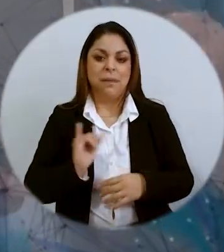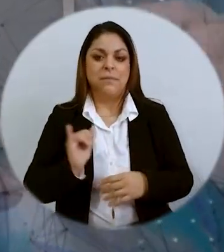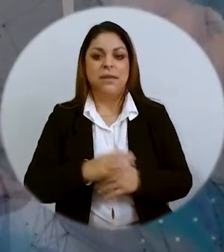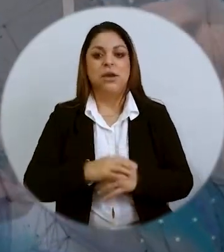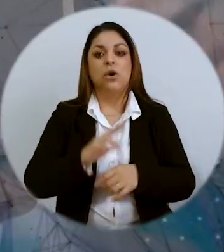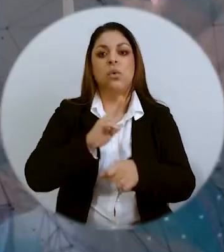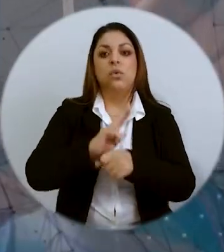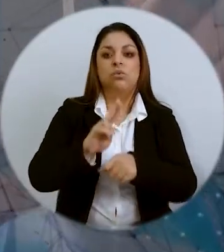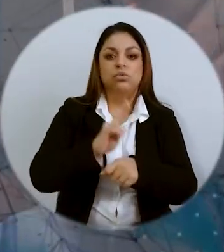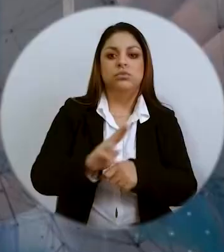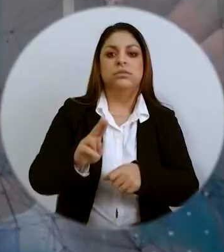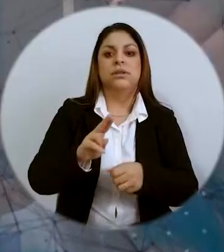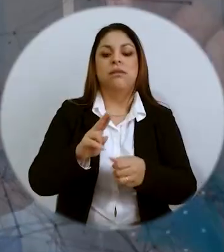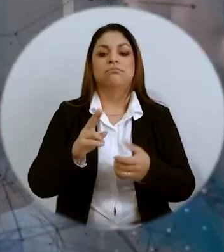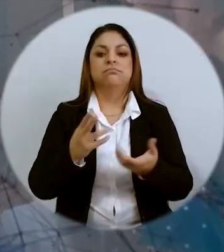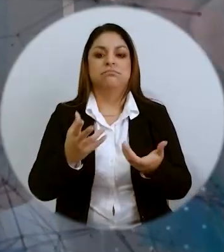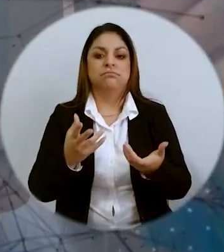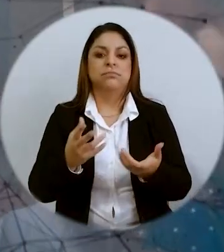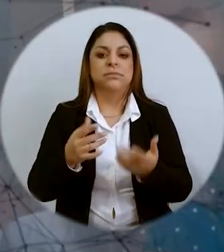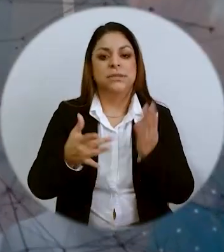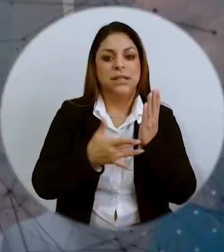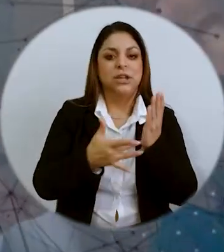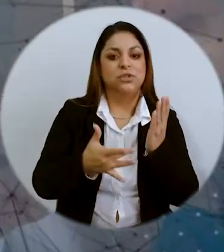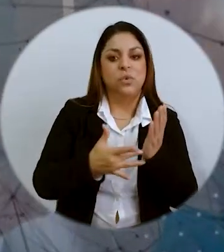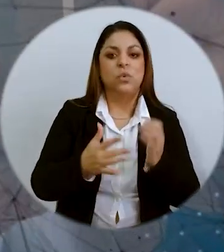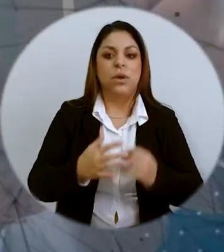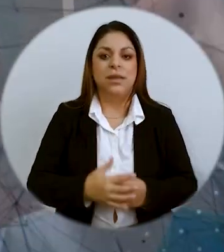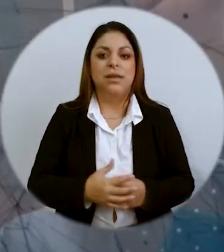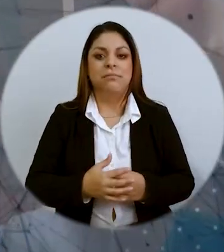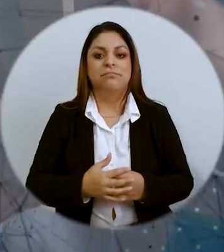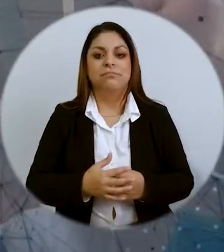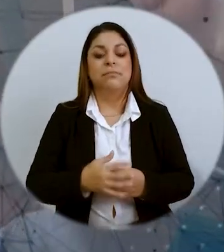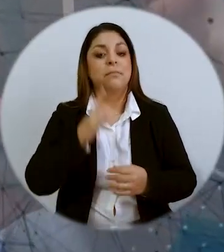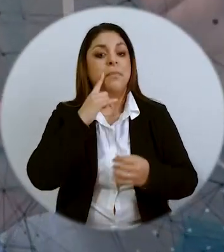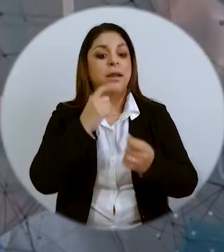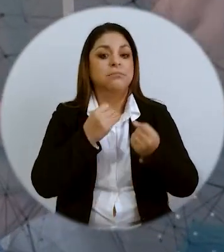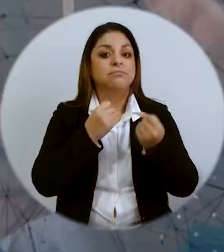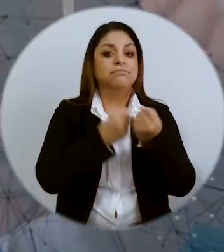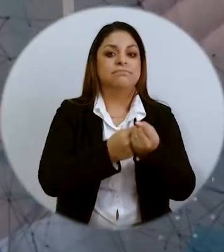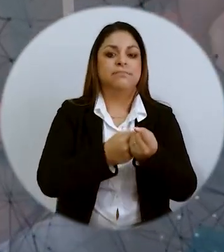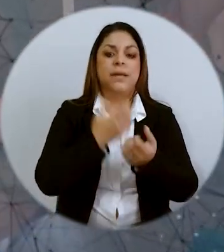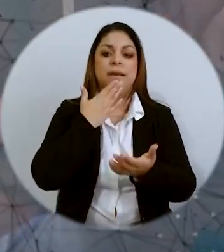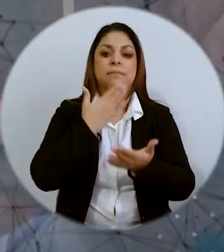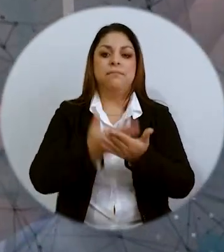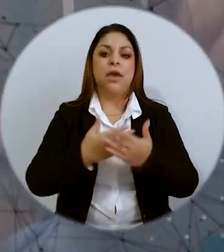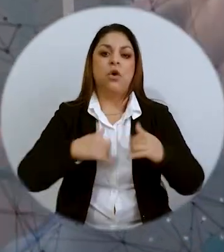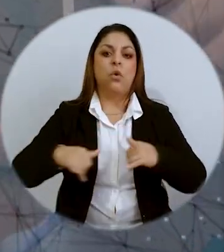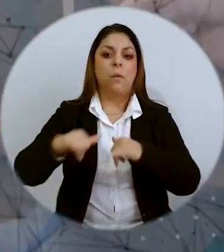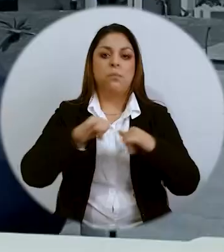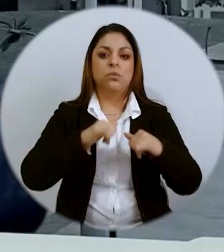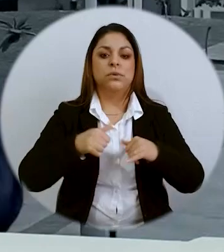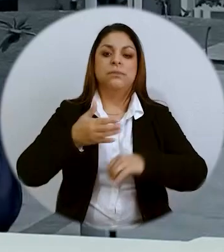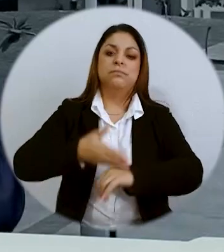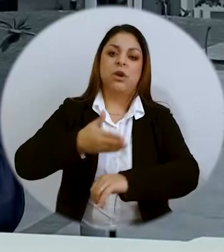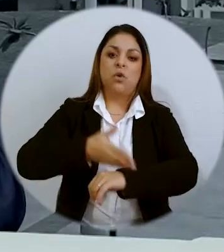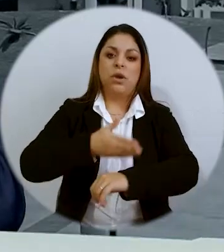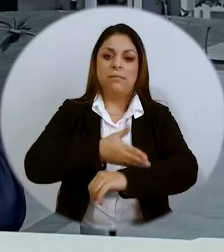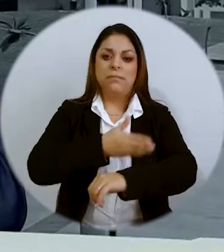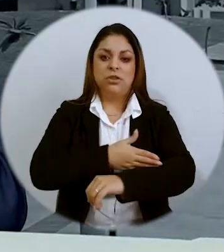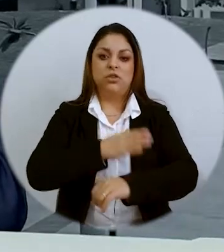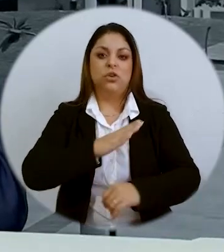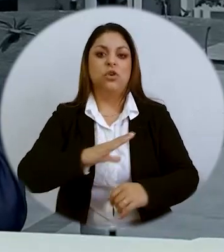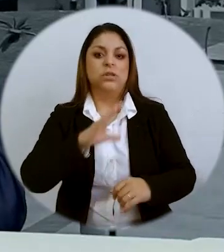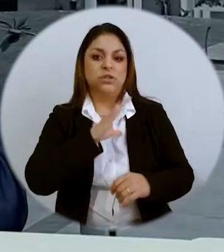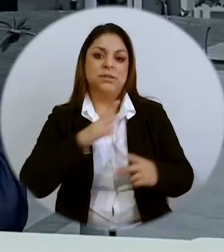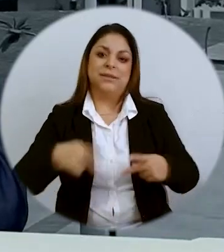también del uso de esta tecnología en pro de ese bien común y ese mejoramiento de